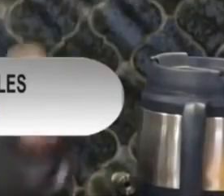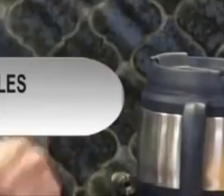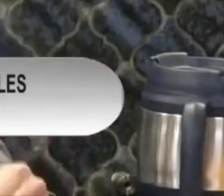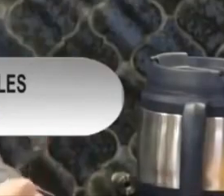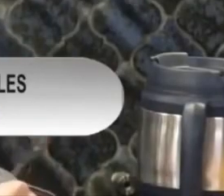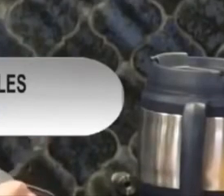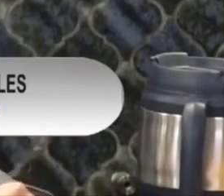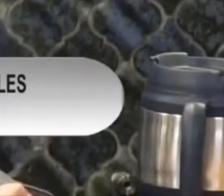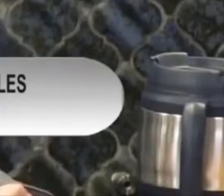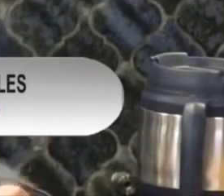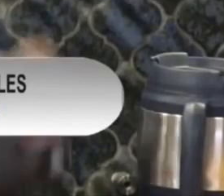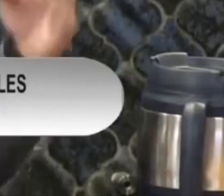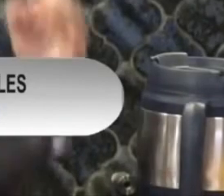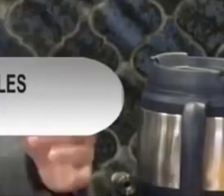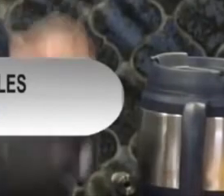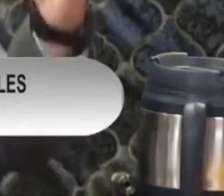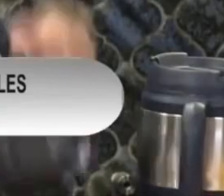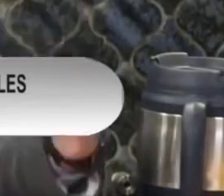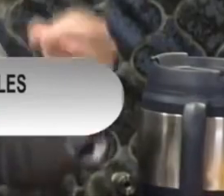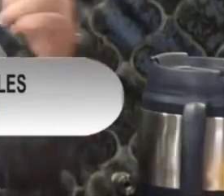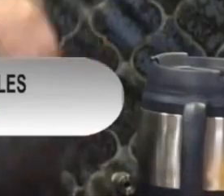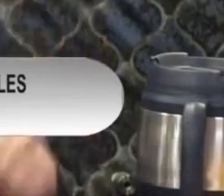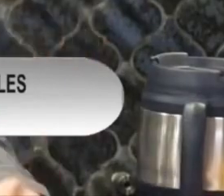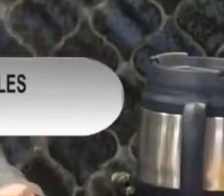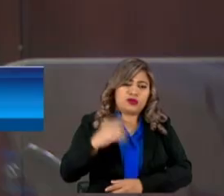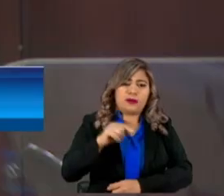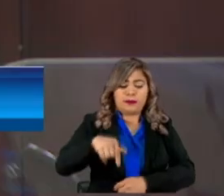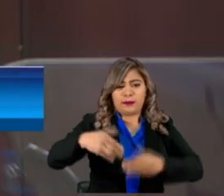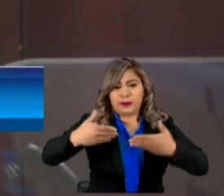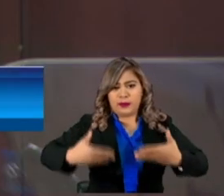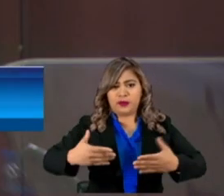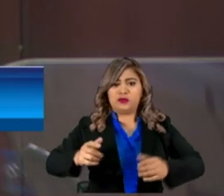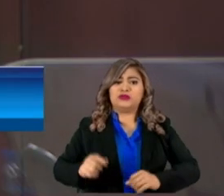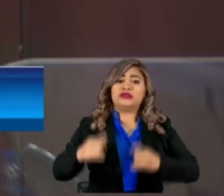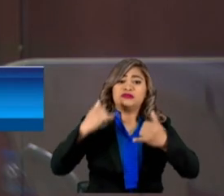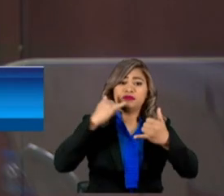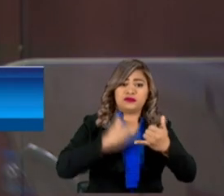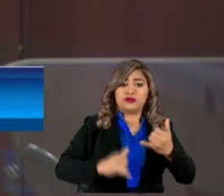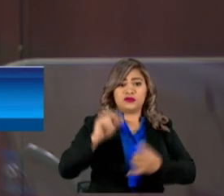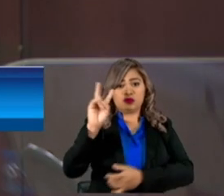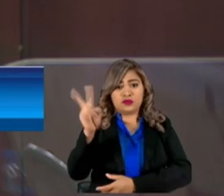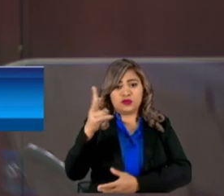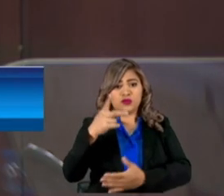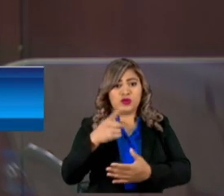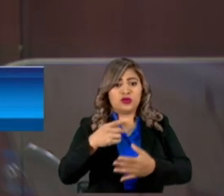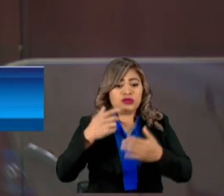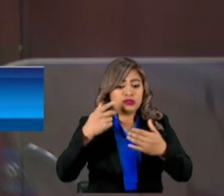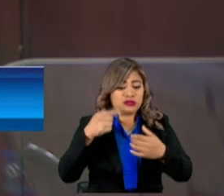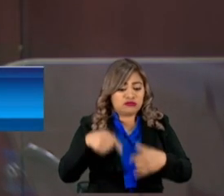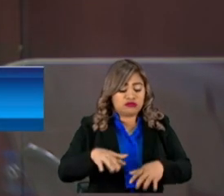Y solamente han podido presentar aumentar los delitos de vandalismo. Damos por finalizado el segundo periodo de